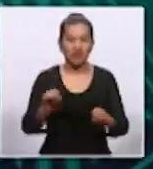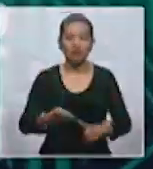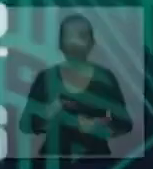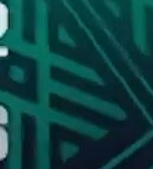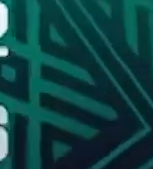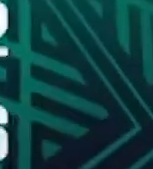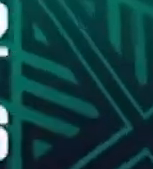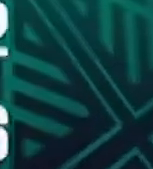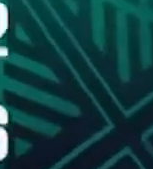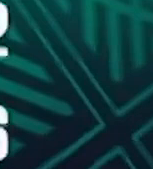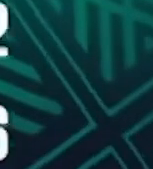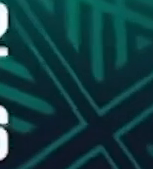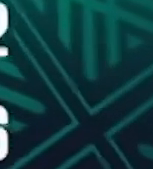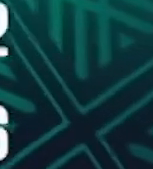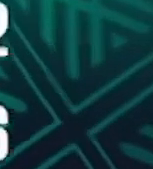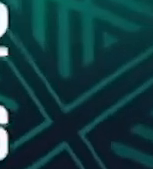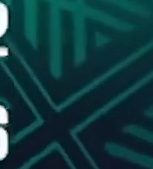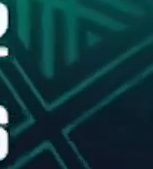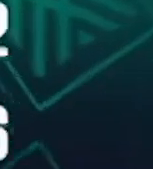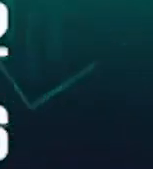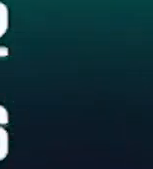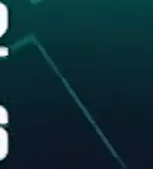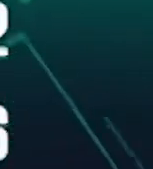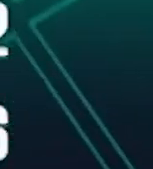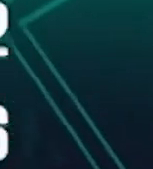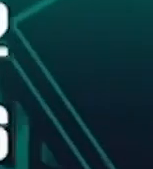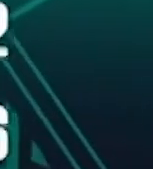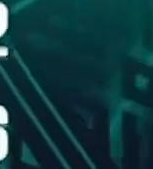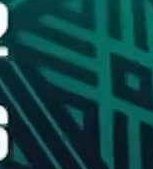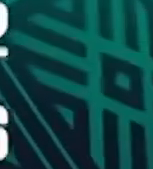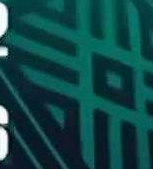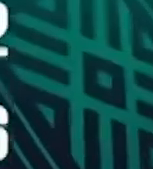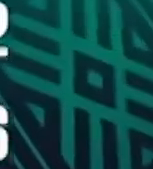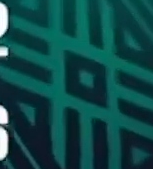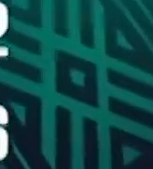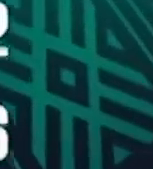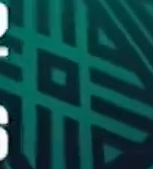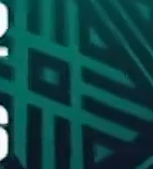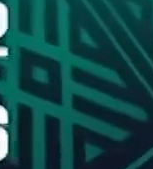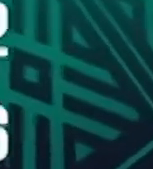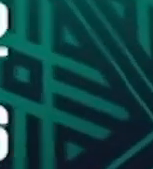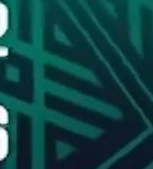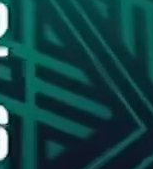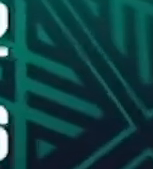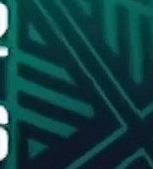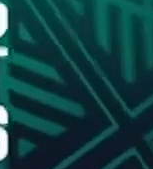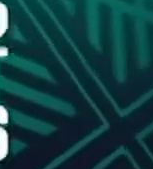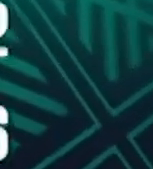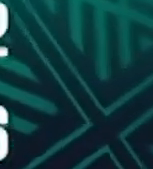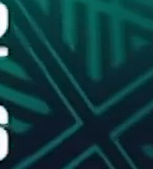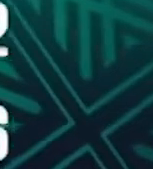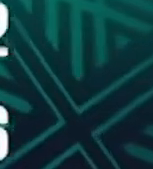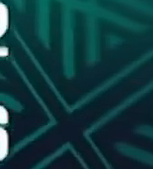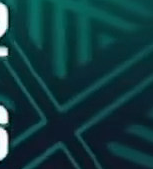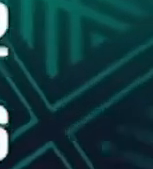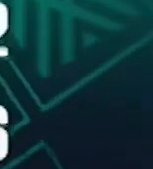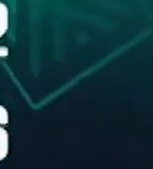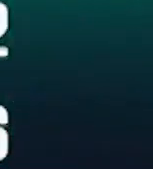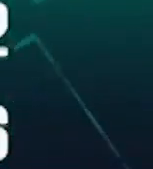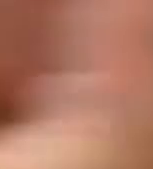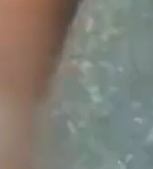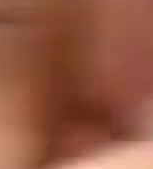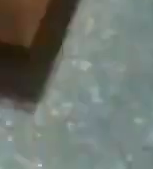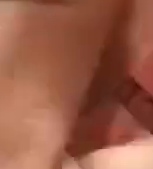se registró 106 denuncias, Tarija 92, Oruro 86 y Santa Cruz 84. En el resto de